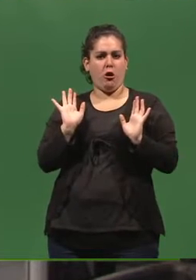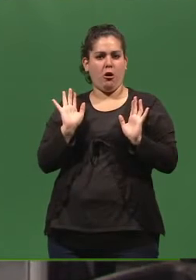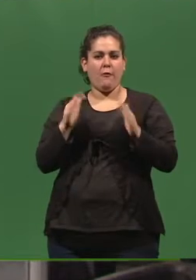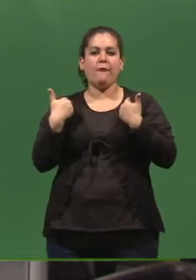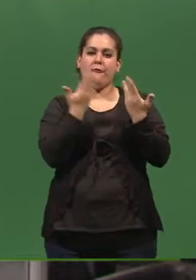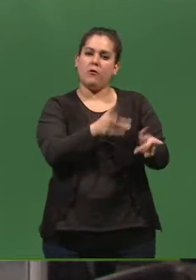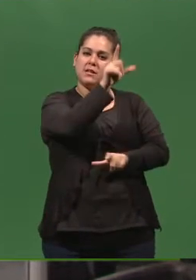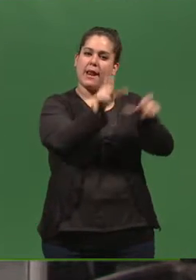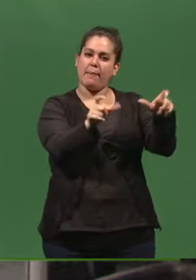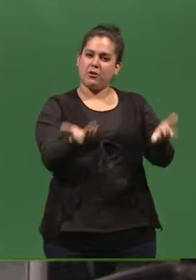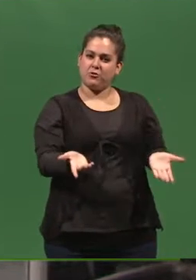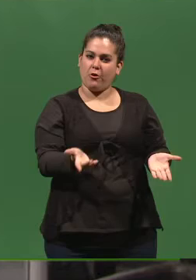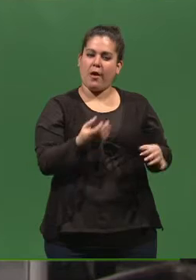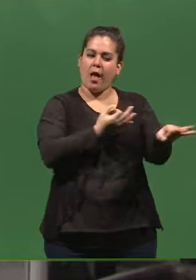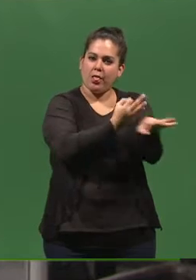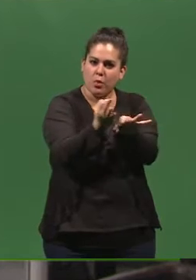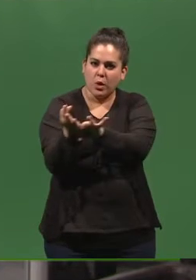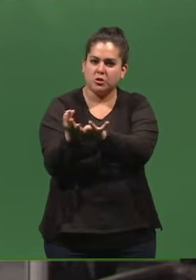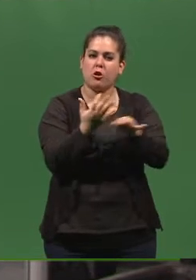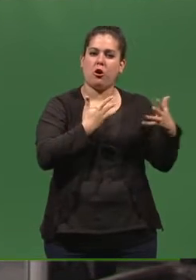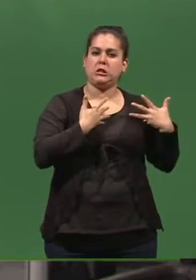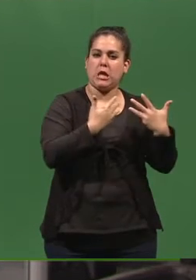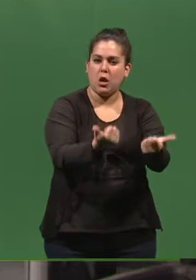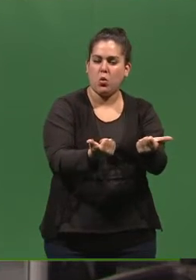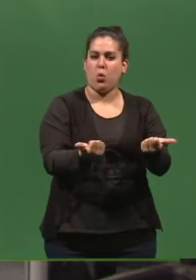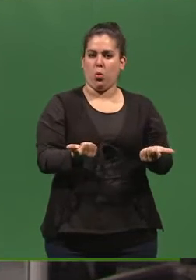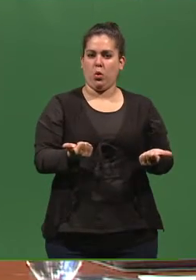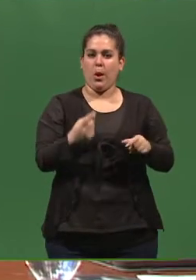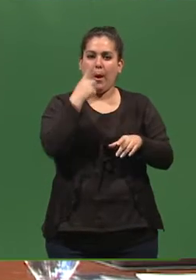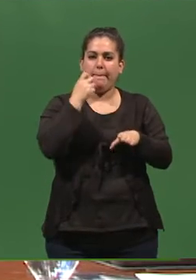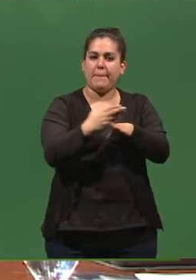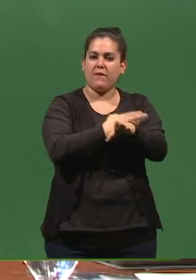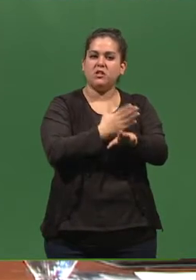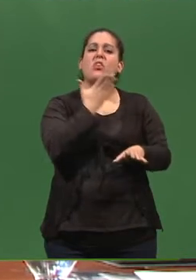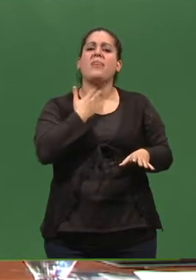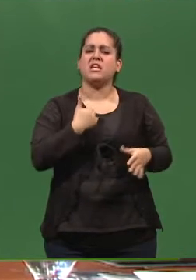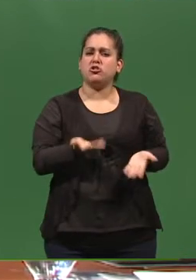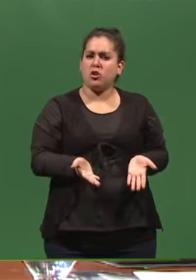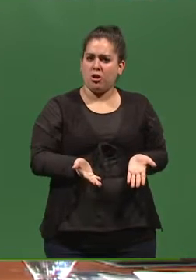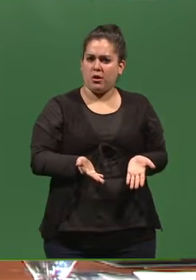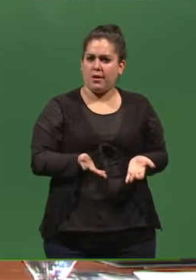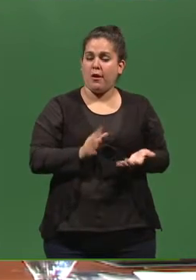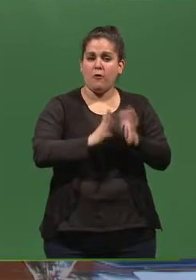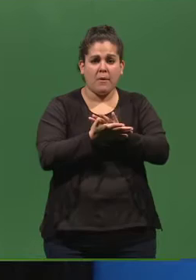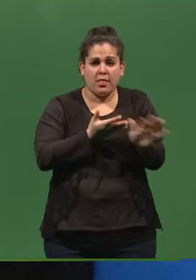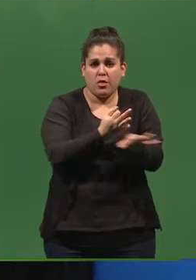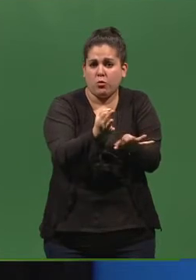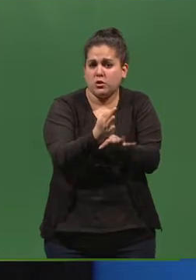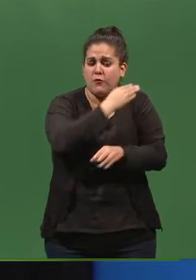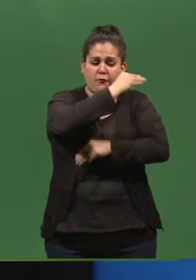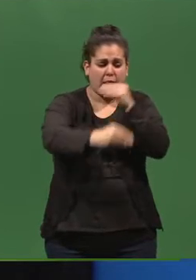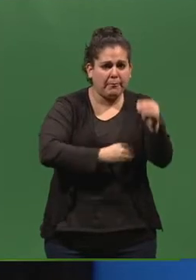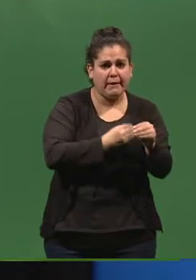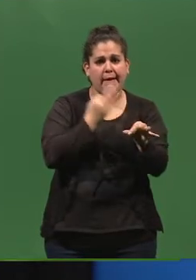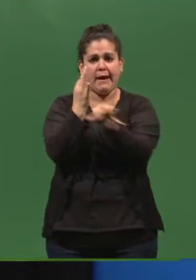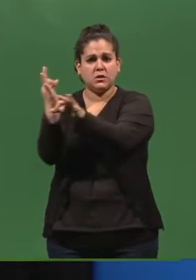esas personas, o sea, de contención social, de educación, de salud, etcétera, de prevención de adicciones, o sea, es una cuestión de educación que viene de la